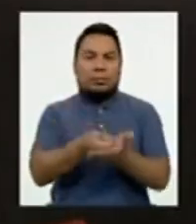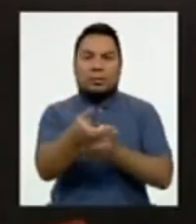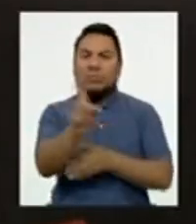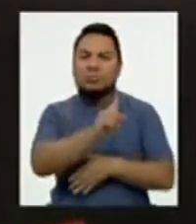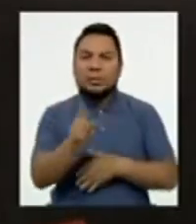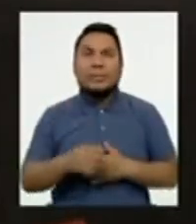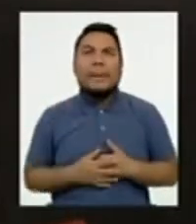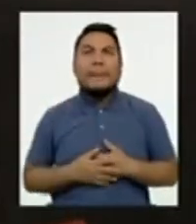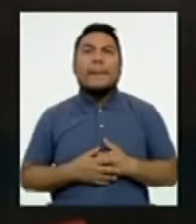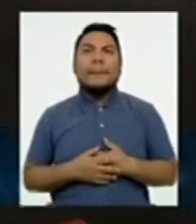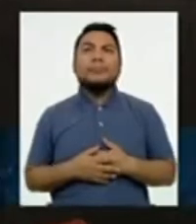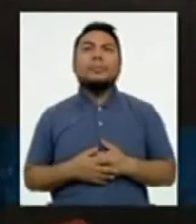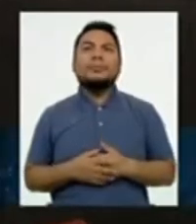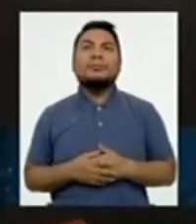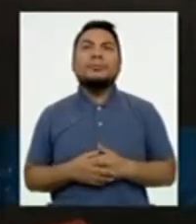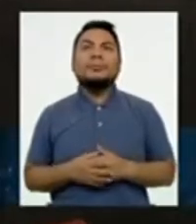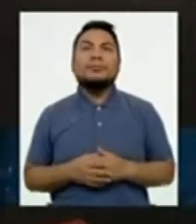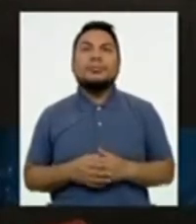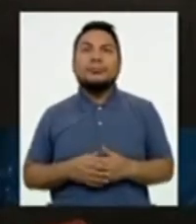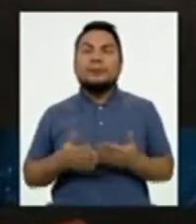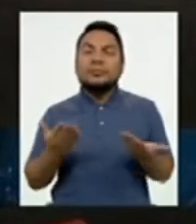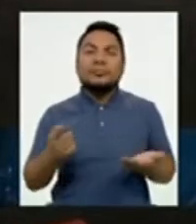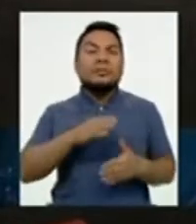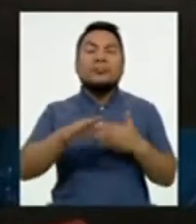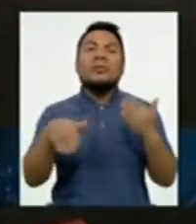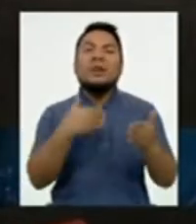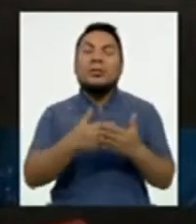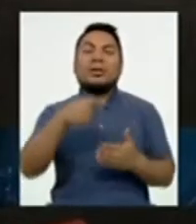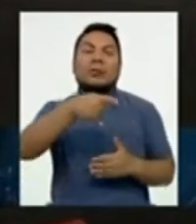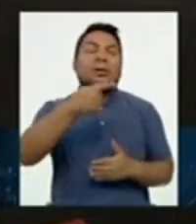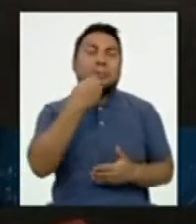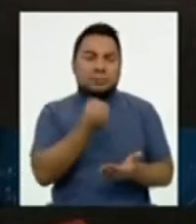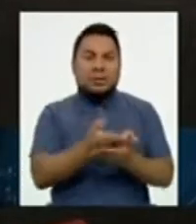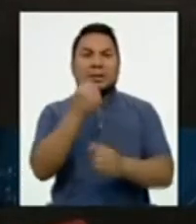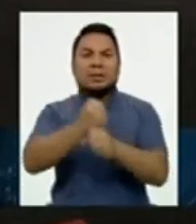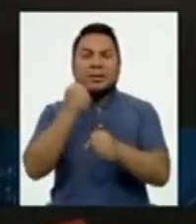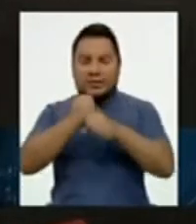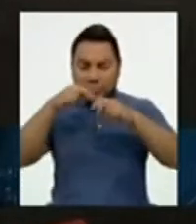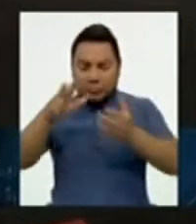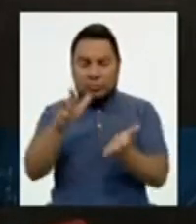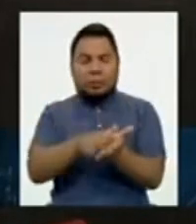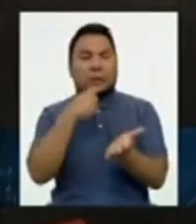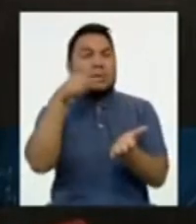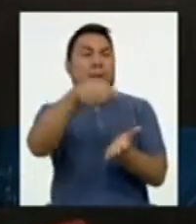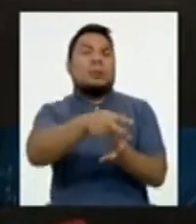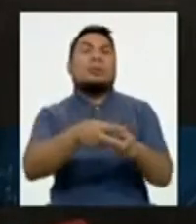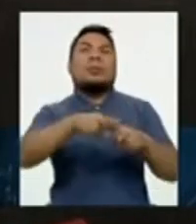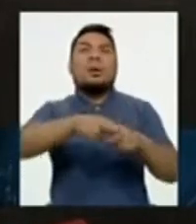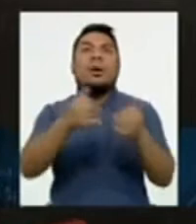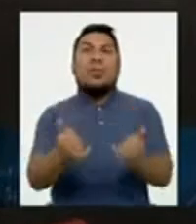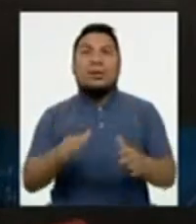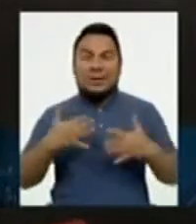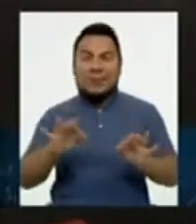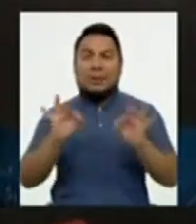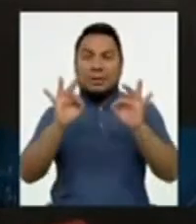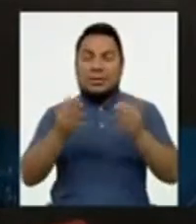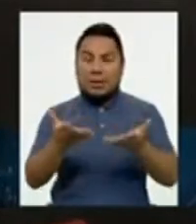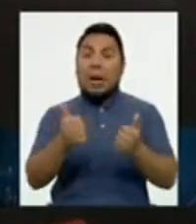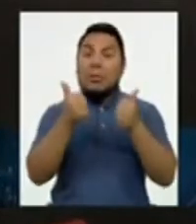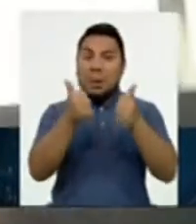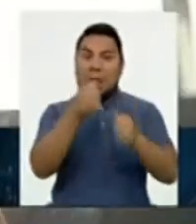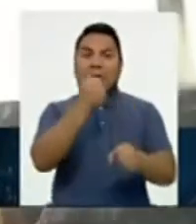Miren que el impuesto anterior al tabaco no incrementó el contrabando del tabaco. Y que son medidas efectivas, son